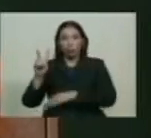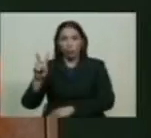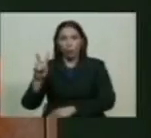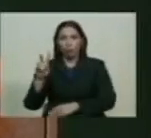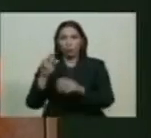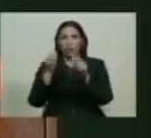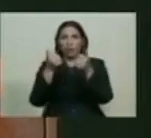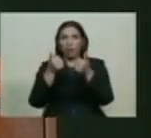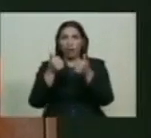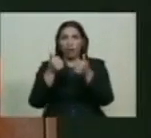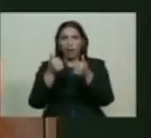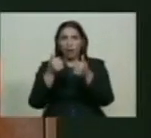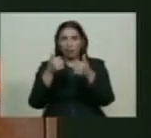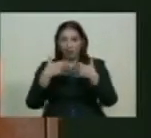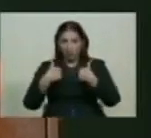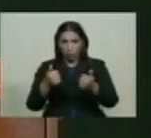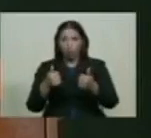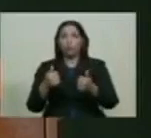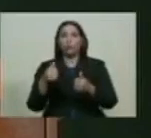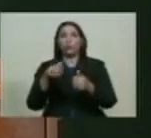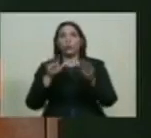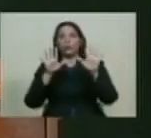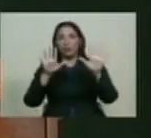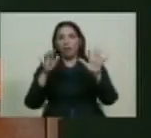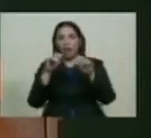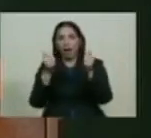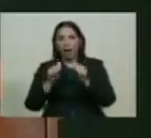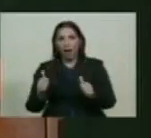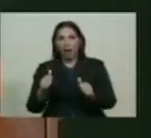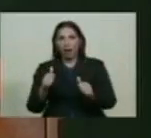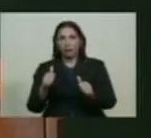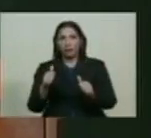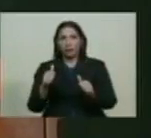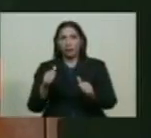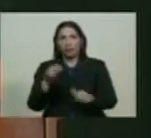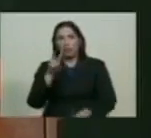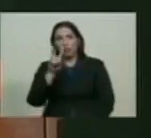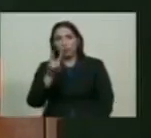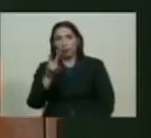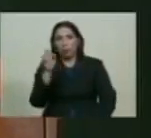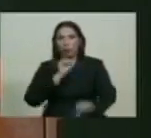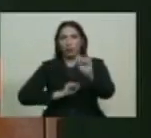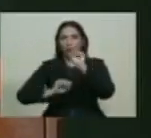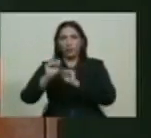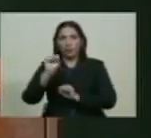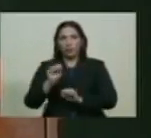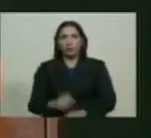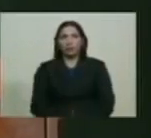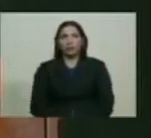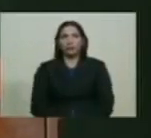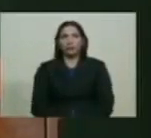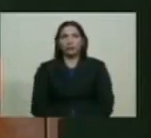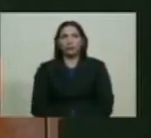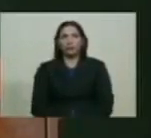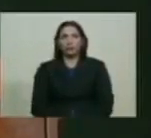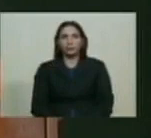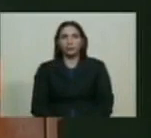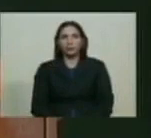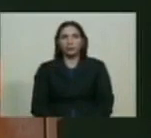arte y 2 de seguridad y defensa. En el periodo escolar 2016-2017 habían